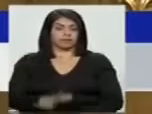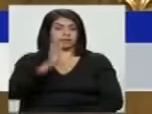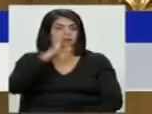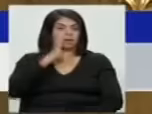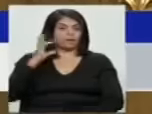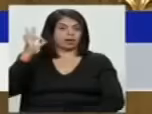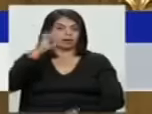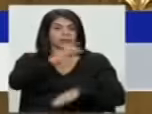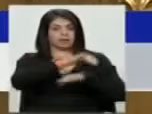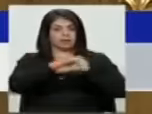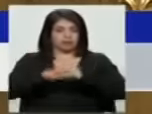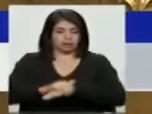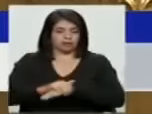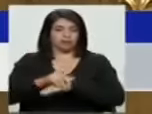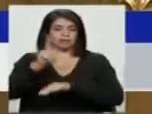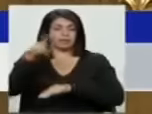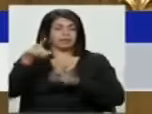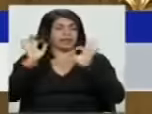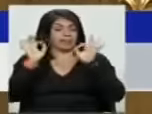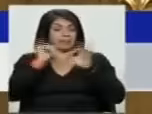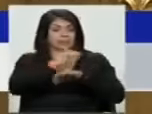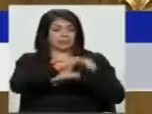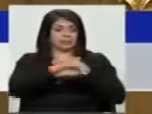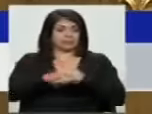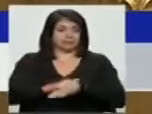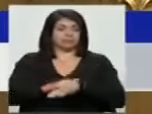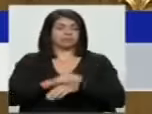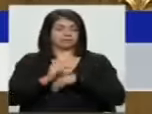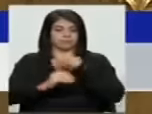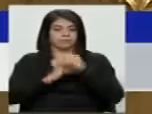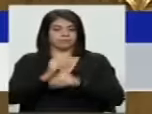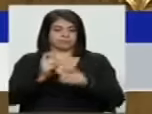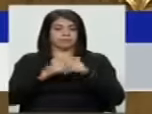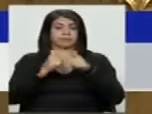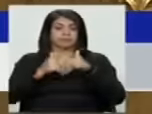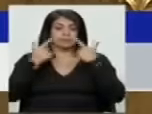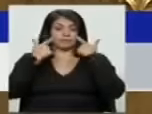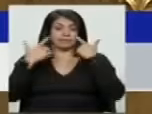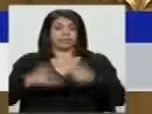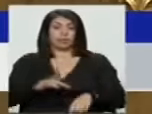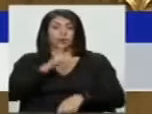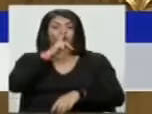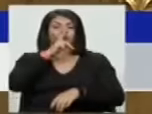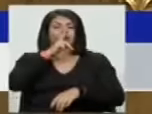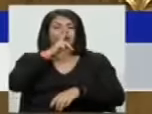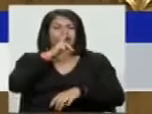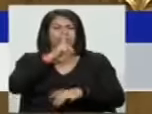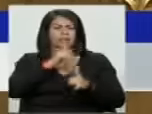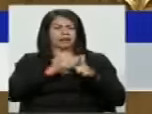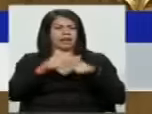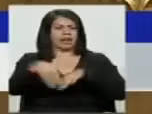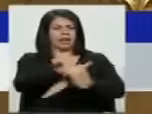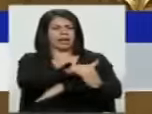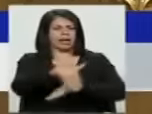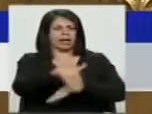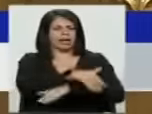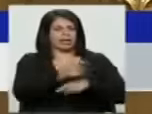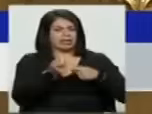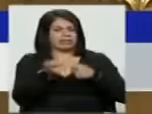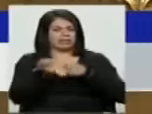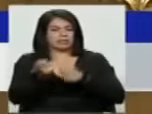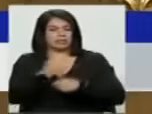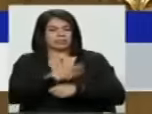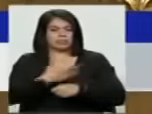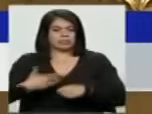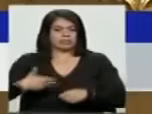Francia e Inglaterra, especialmente Inglaterra, acaba de vivir un fenómeno terrible de fascismo en sus calles y su presidente